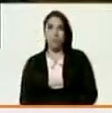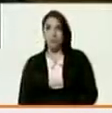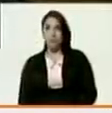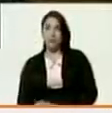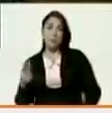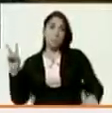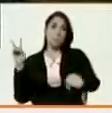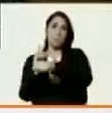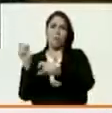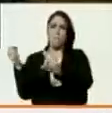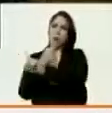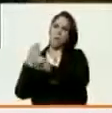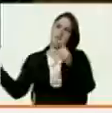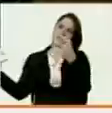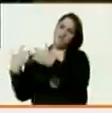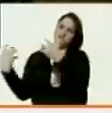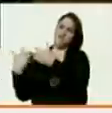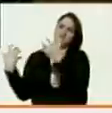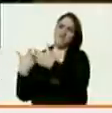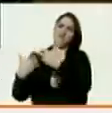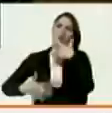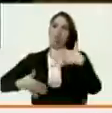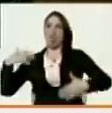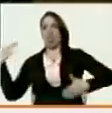violentos entre ellos, guapos de barrio,